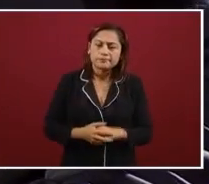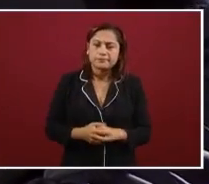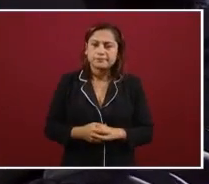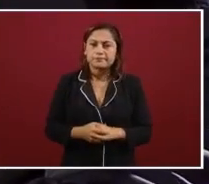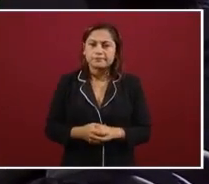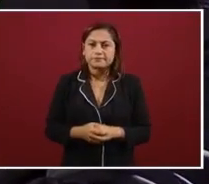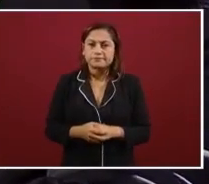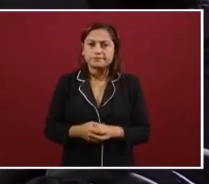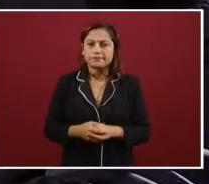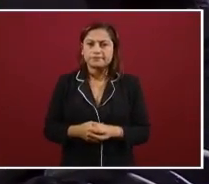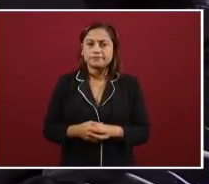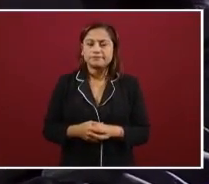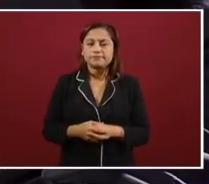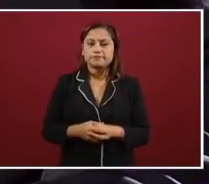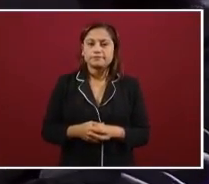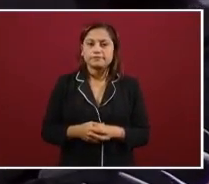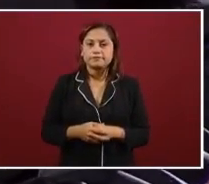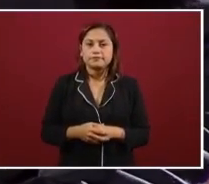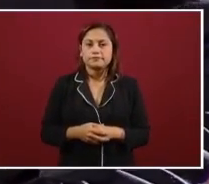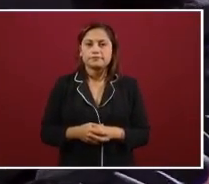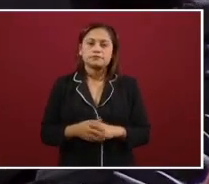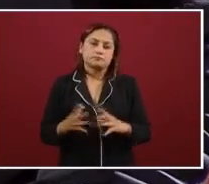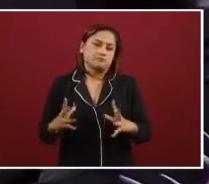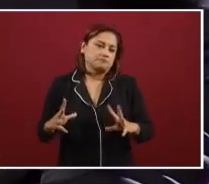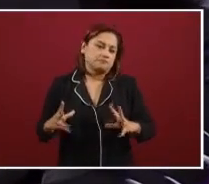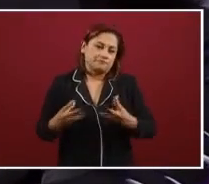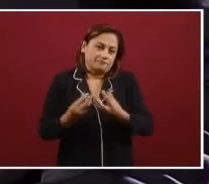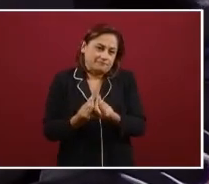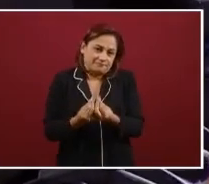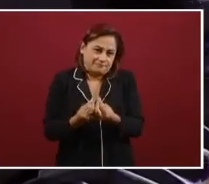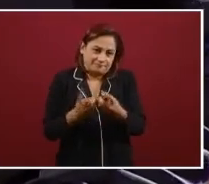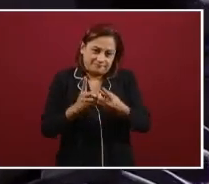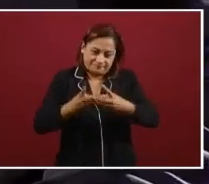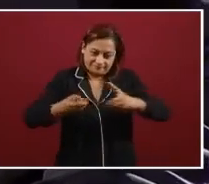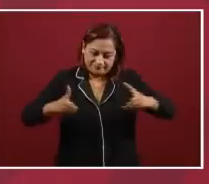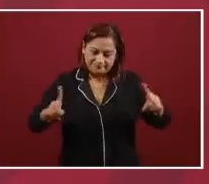y acompañado de desarrollo, porque insisto,